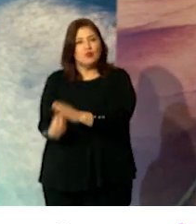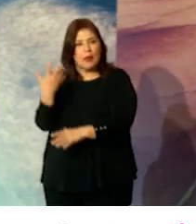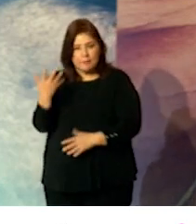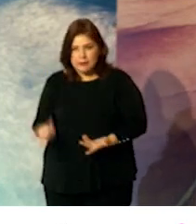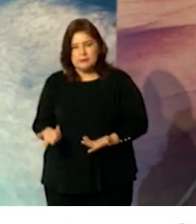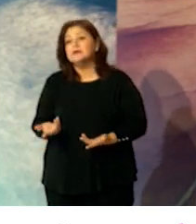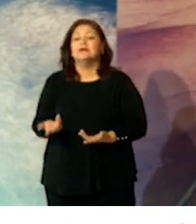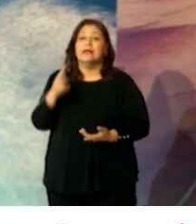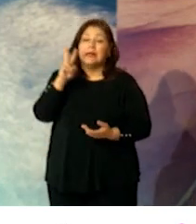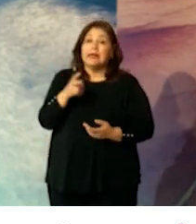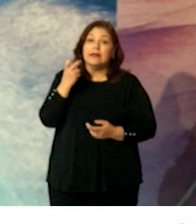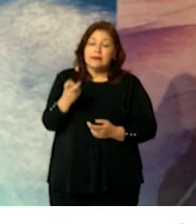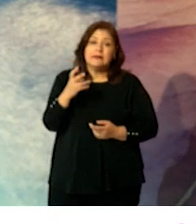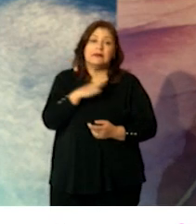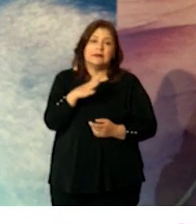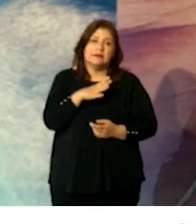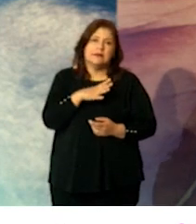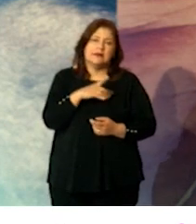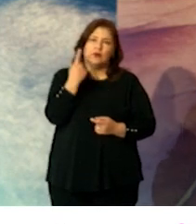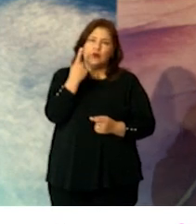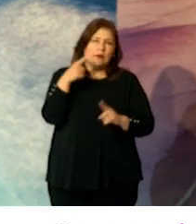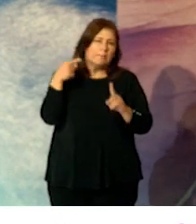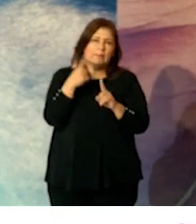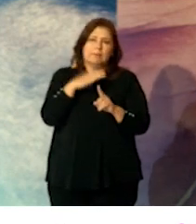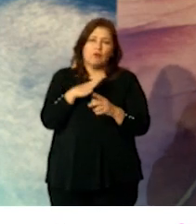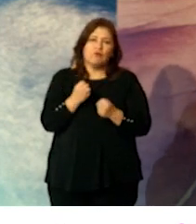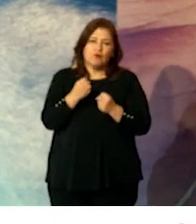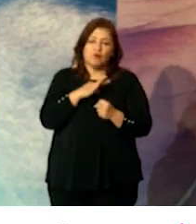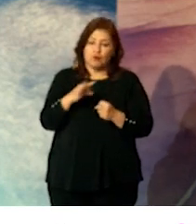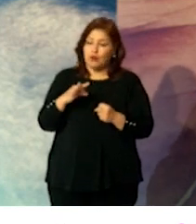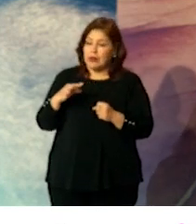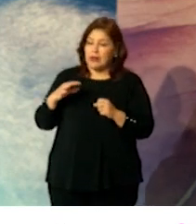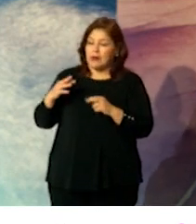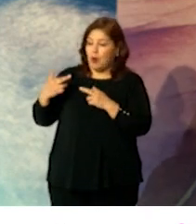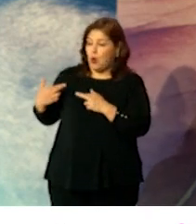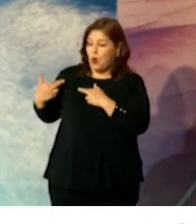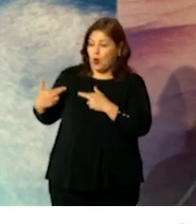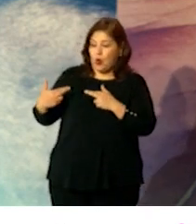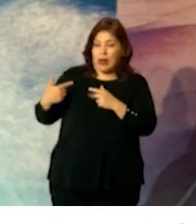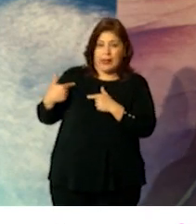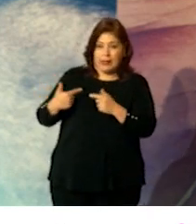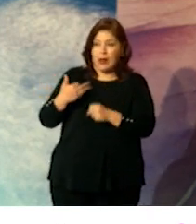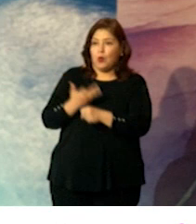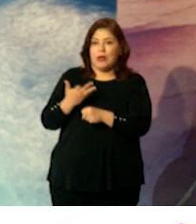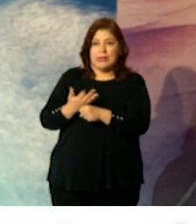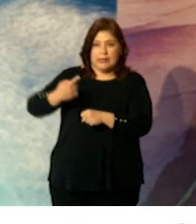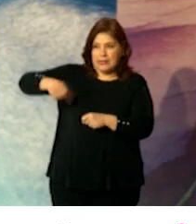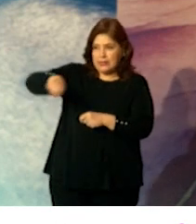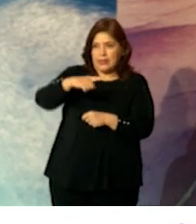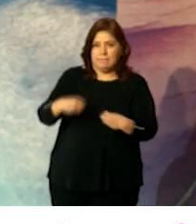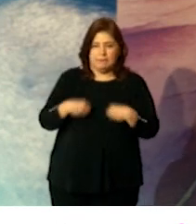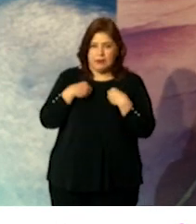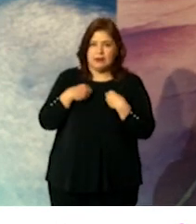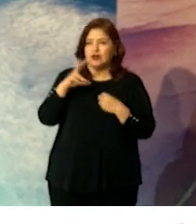Y creo que esa parte, hay una parte fuertísima a toda nuestra generación, y generación yo llamo todos los que estamos vivos. No yo